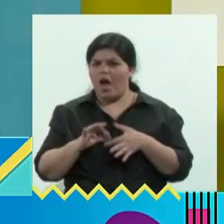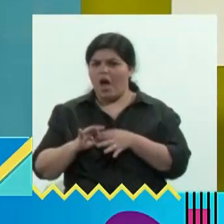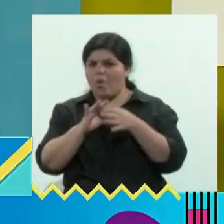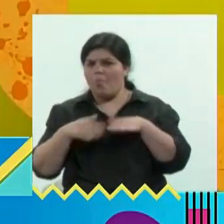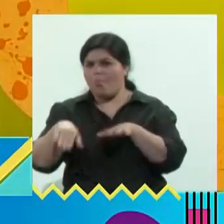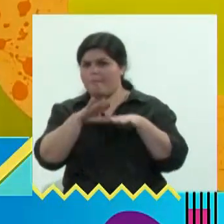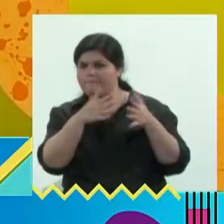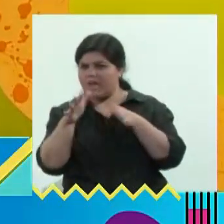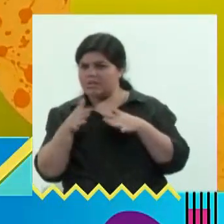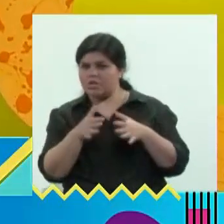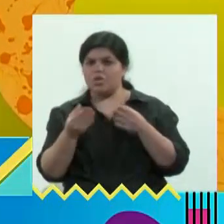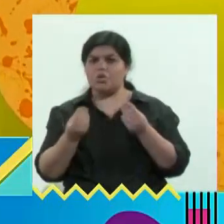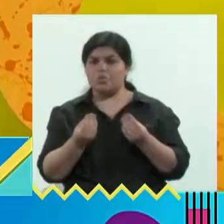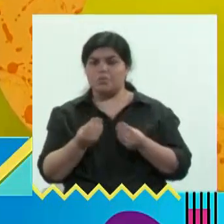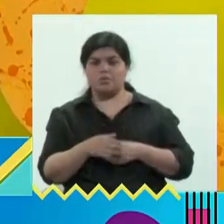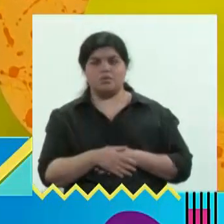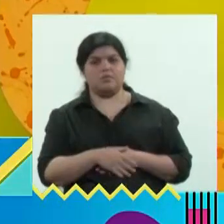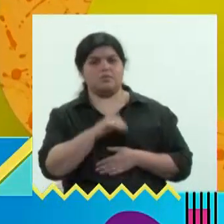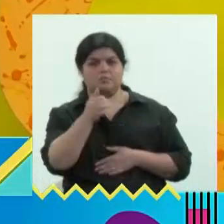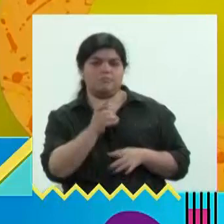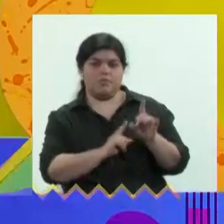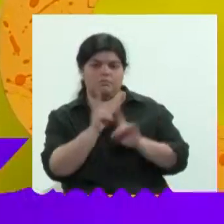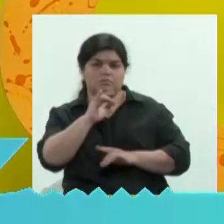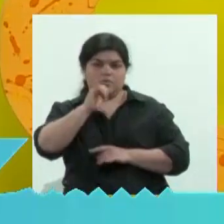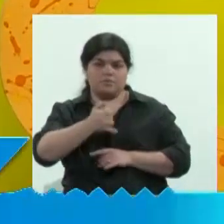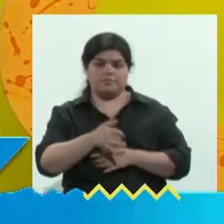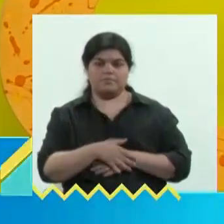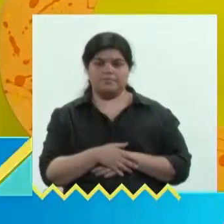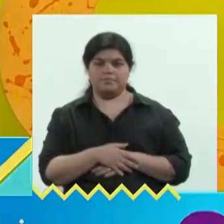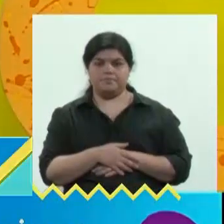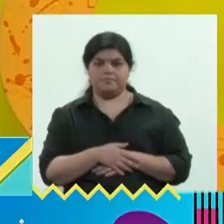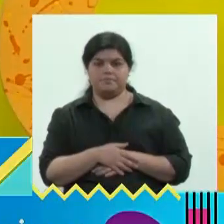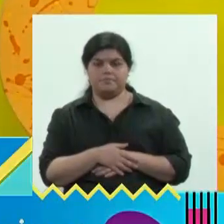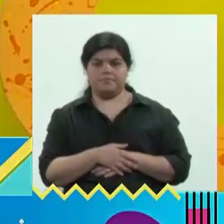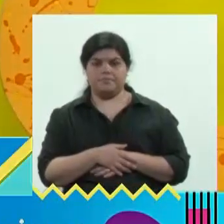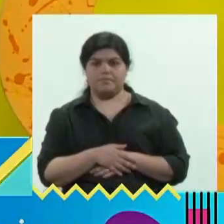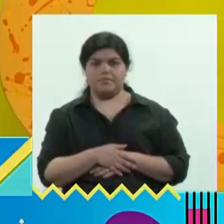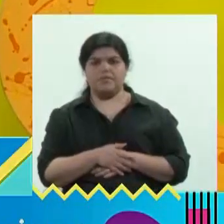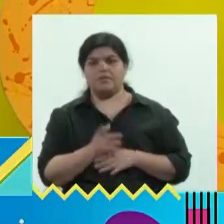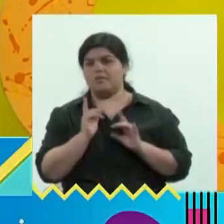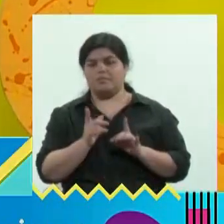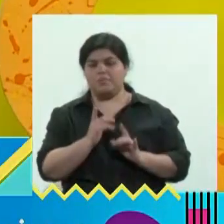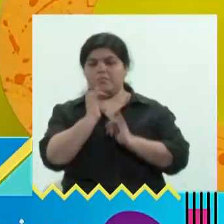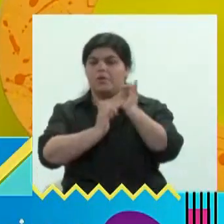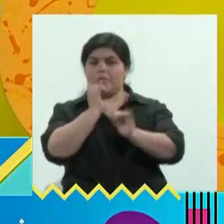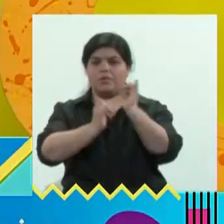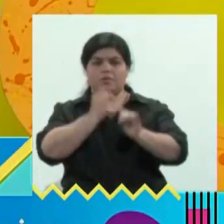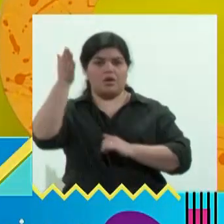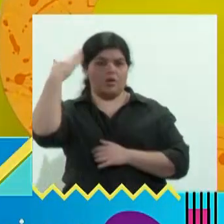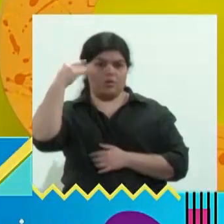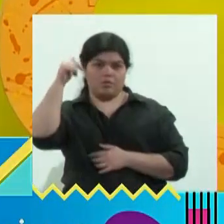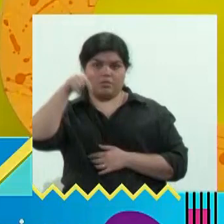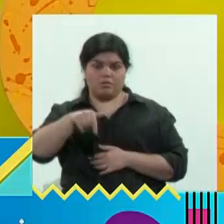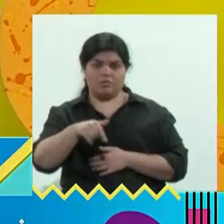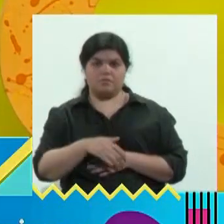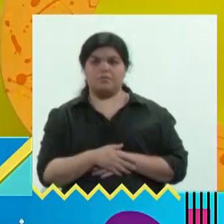no? A ver, sí, hay cosas que son comunes, ¿no? Pero una de las cosas que hemos hecho hincapié en este congreso básicamente es